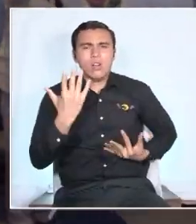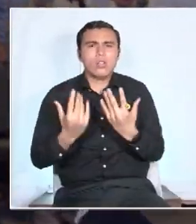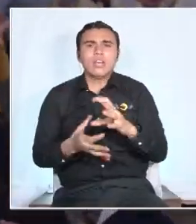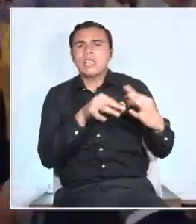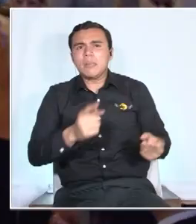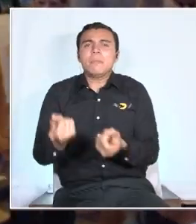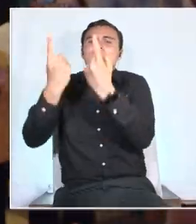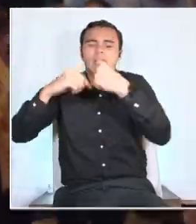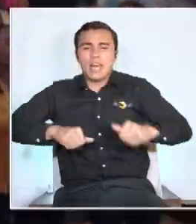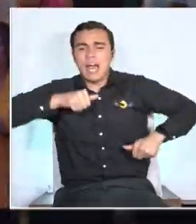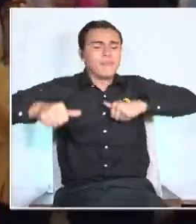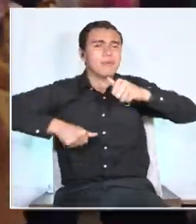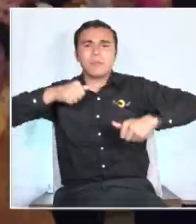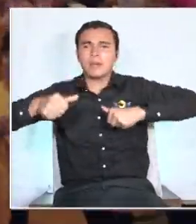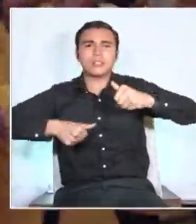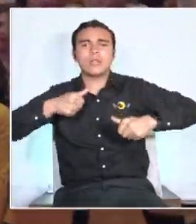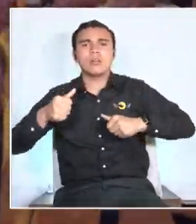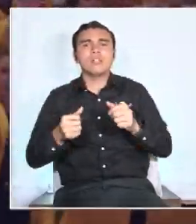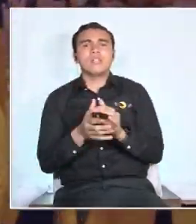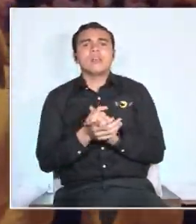y viene un avivamiento.